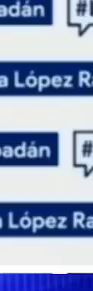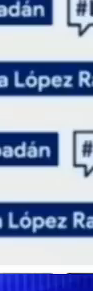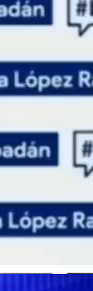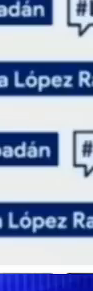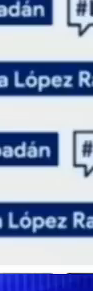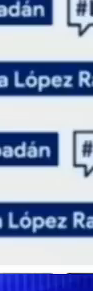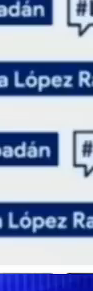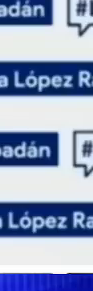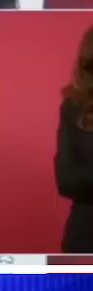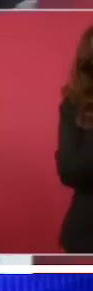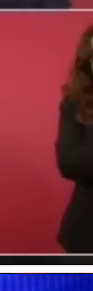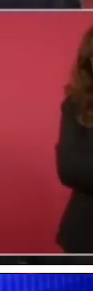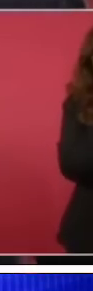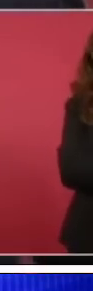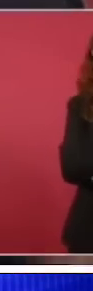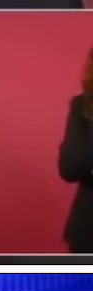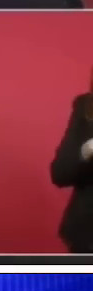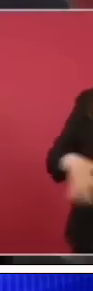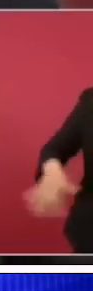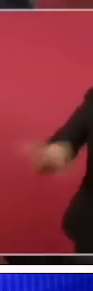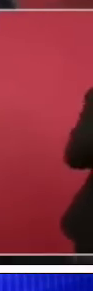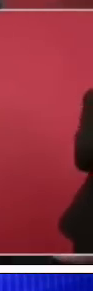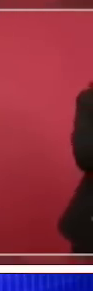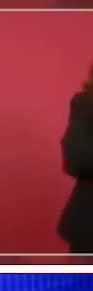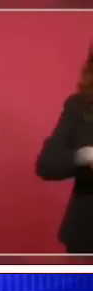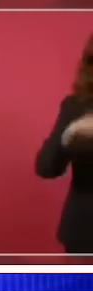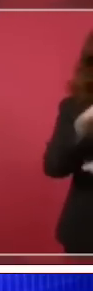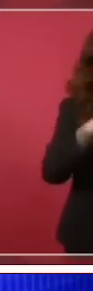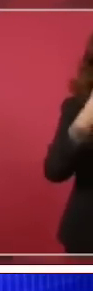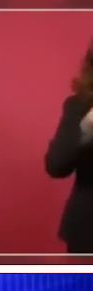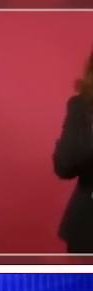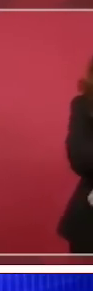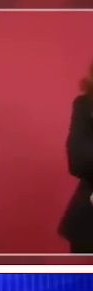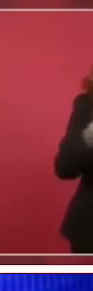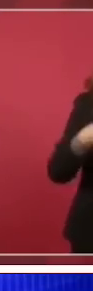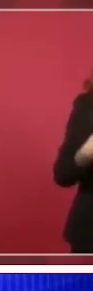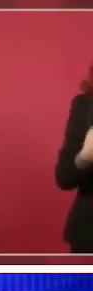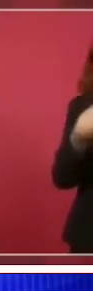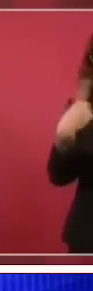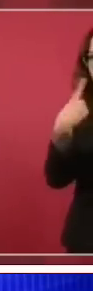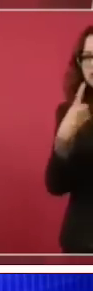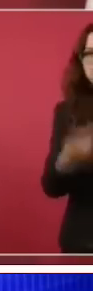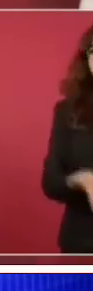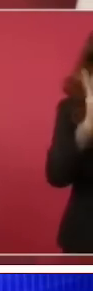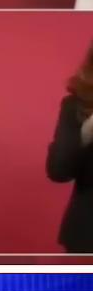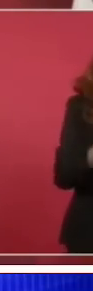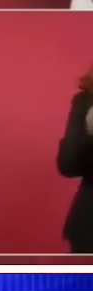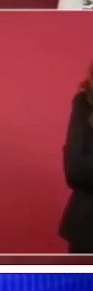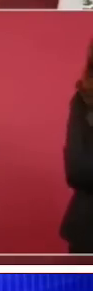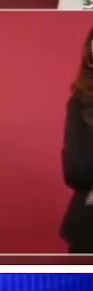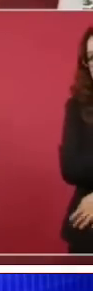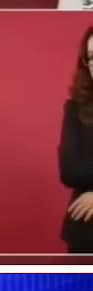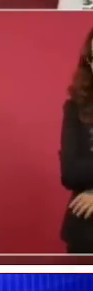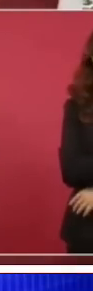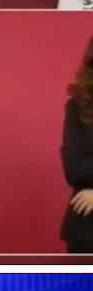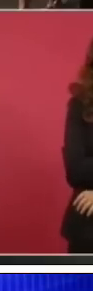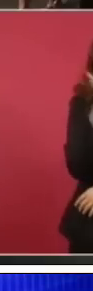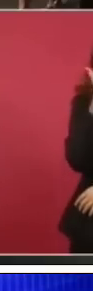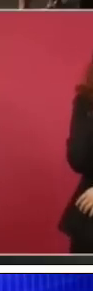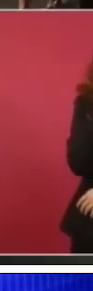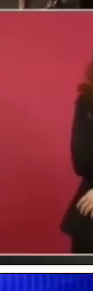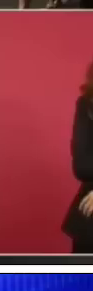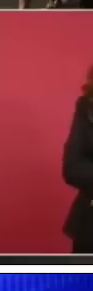está su moratoria constitucional ahí está el cero diálogo ahí está la postura de cero tolerancia a las propuestas del presidente